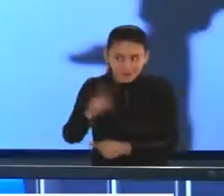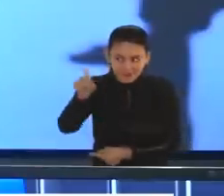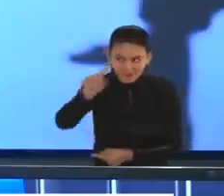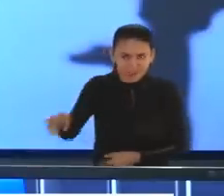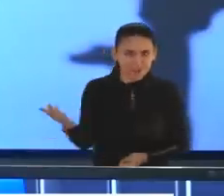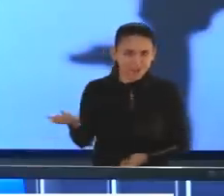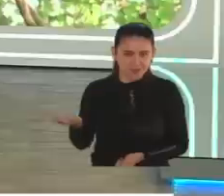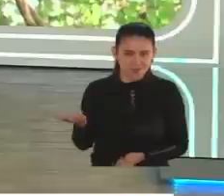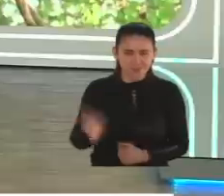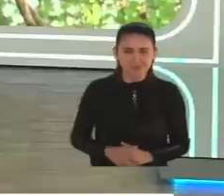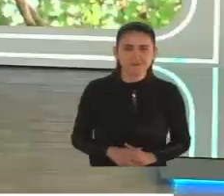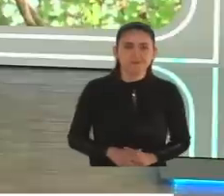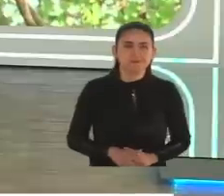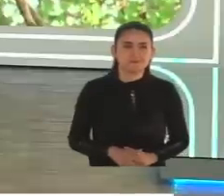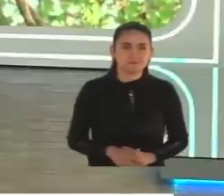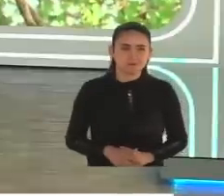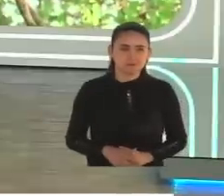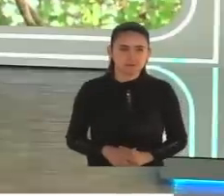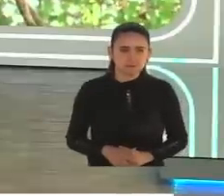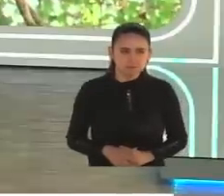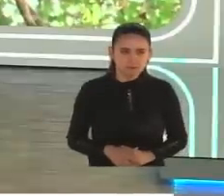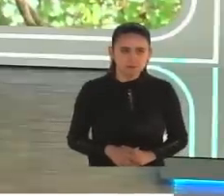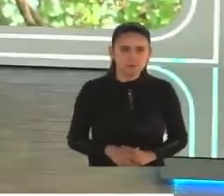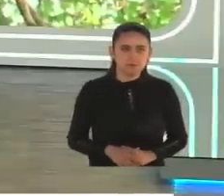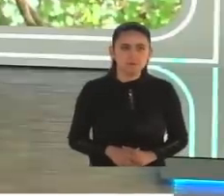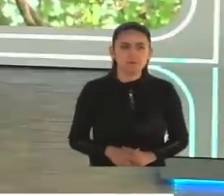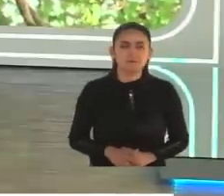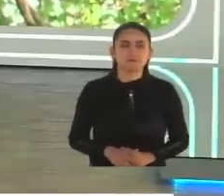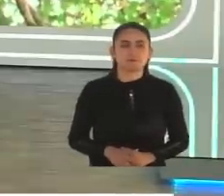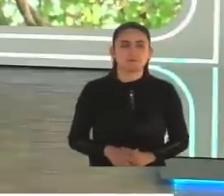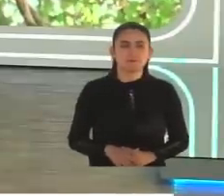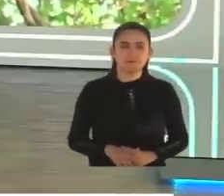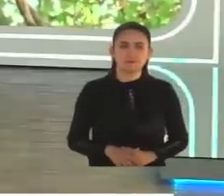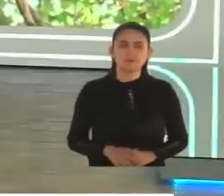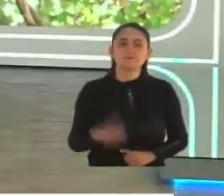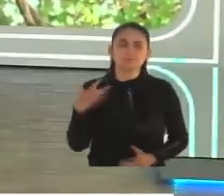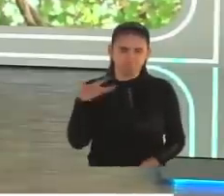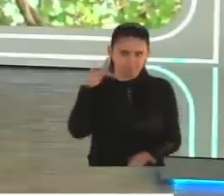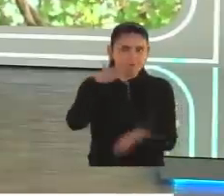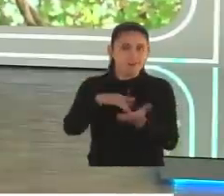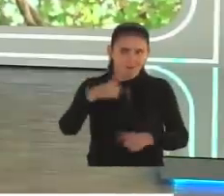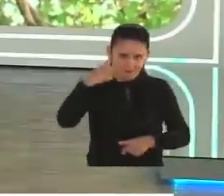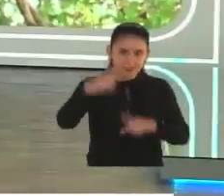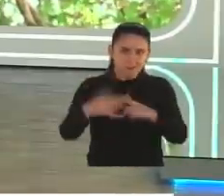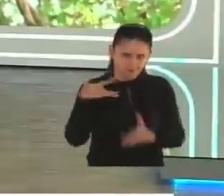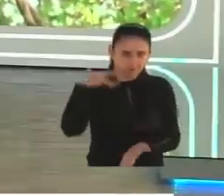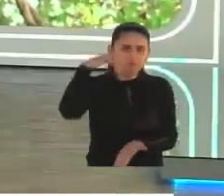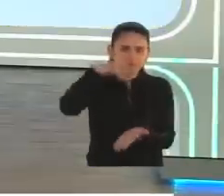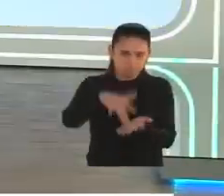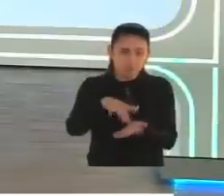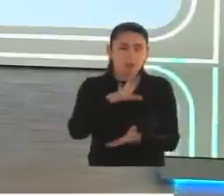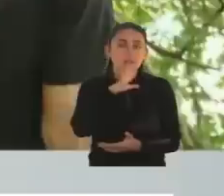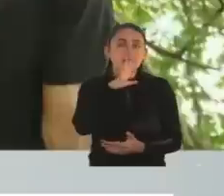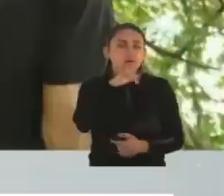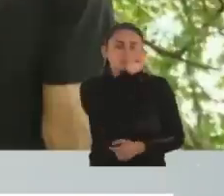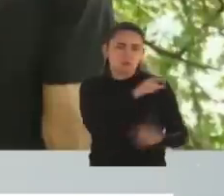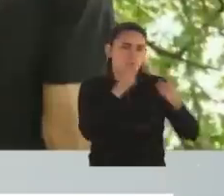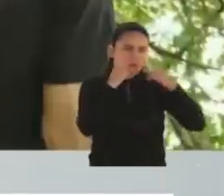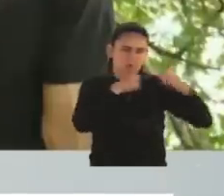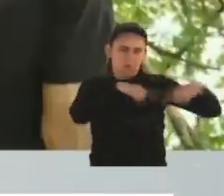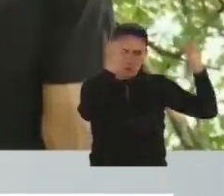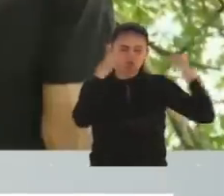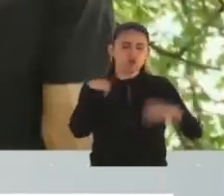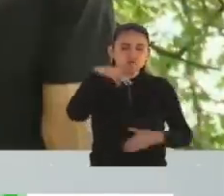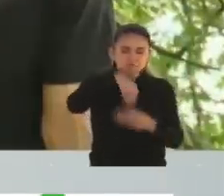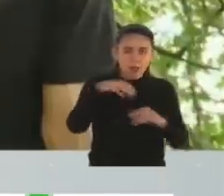definitivamente? Mi carrera empieza viendo a Pirri, después estando como participante donde Pirri era el presentador. 17 años después,